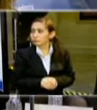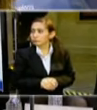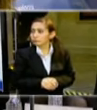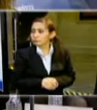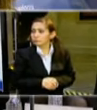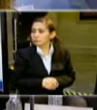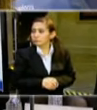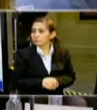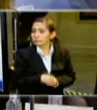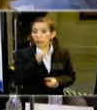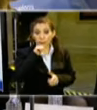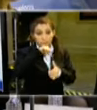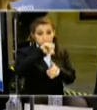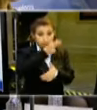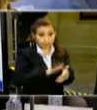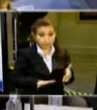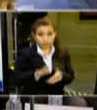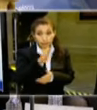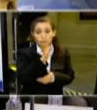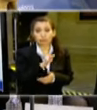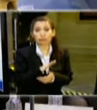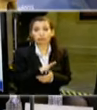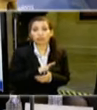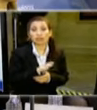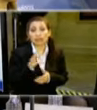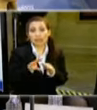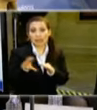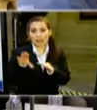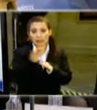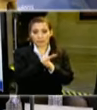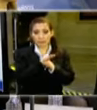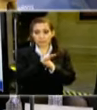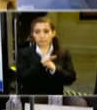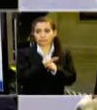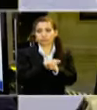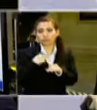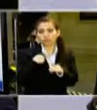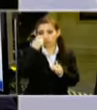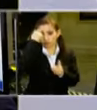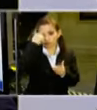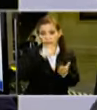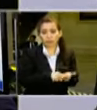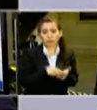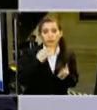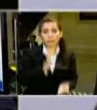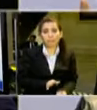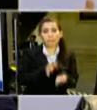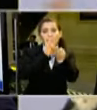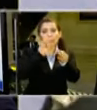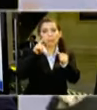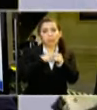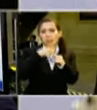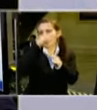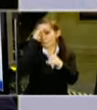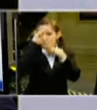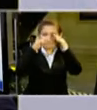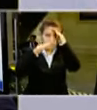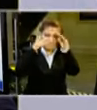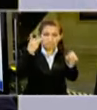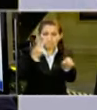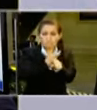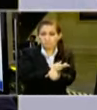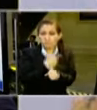Hablando de Centroamérica y de el Caribe, creo que nos enfrentamos a algo que no pensábamos que iba a suceder